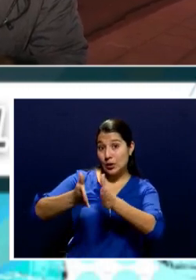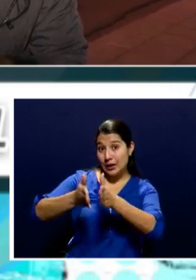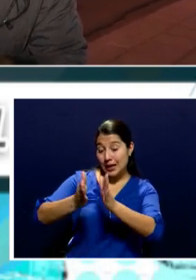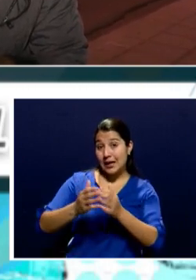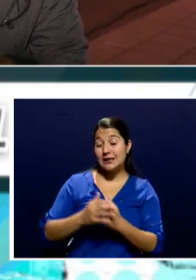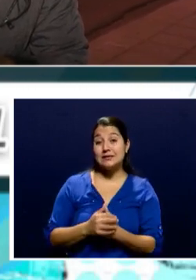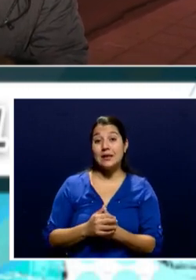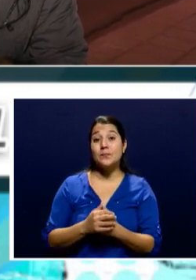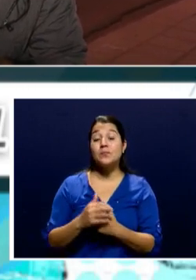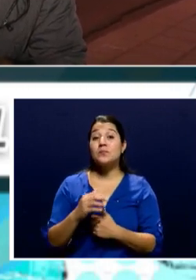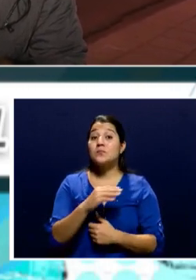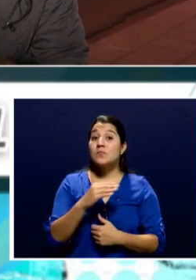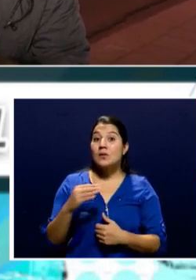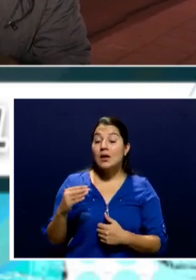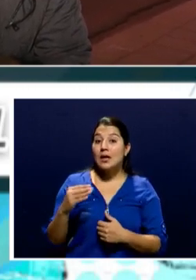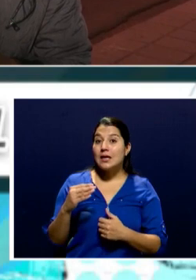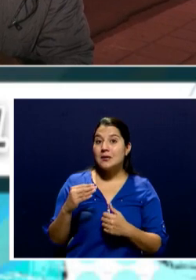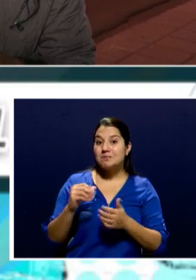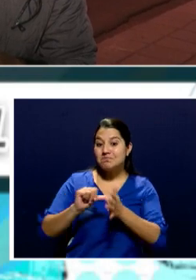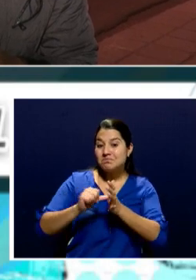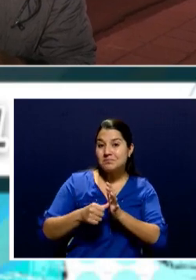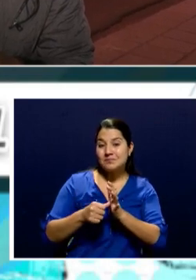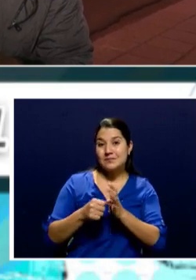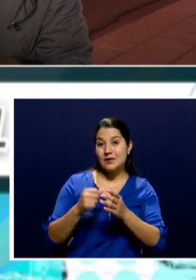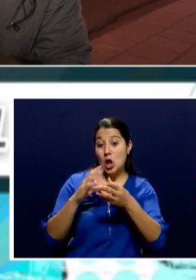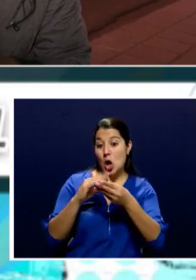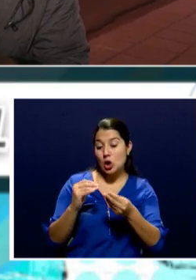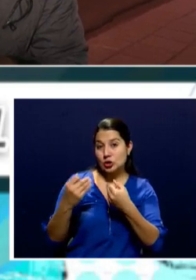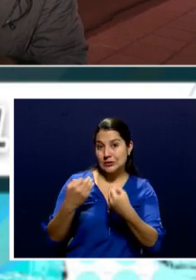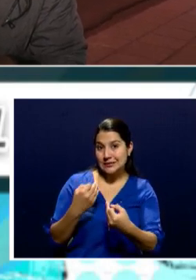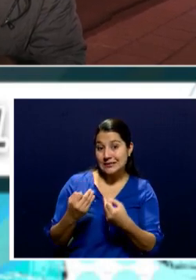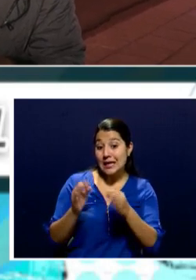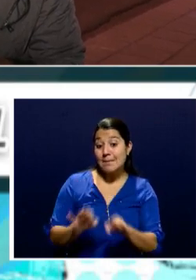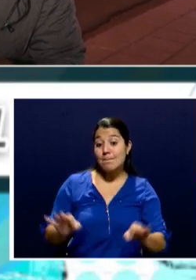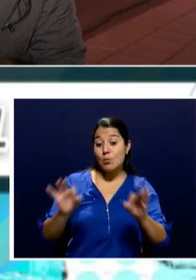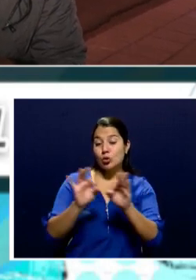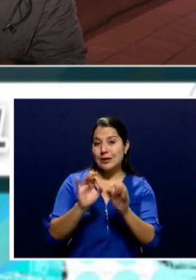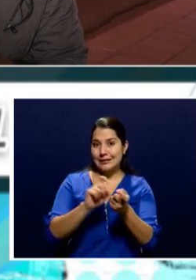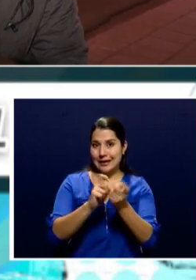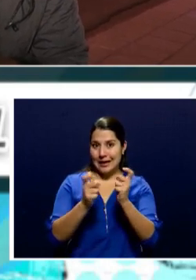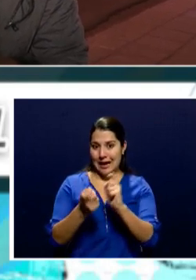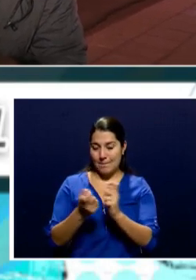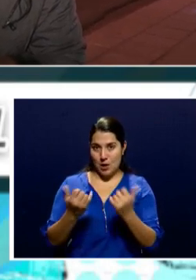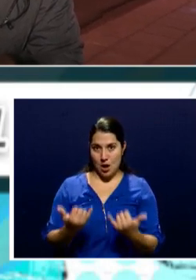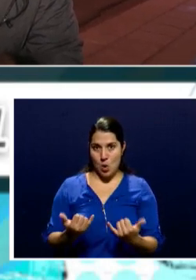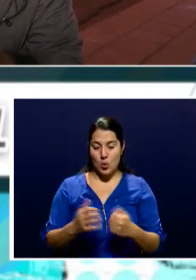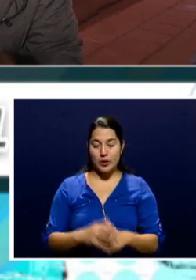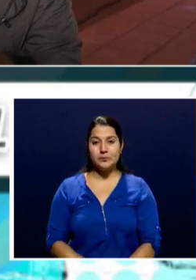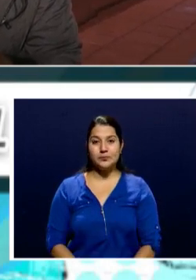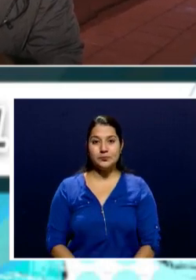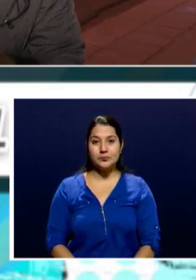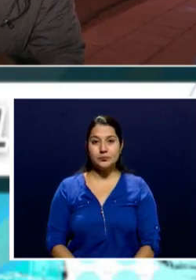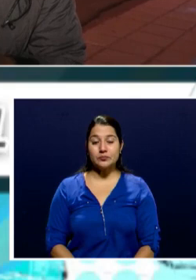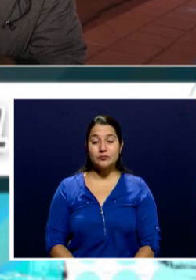a este importante cambio que vamos a tener en nuestro estilo de vida. Así es un cambio